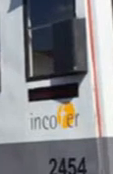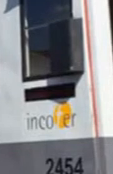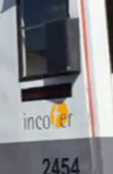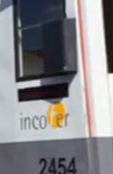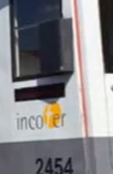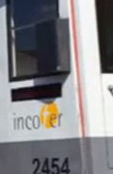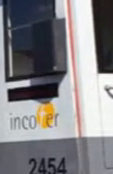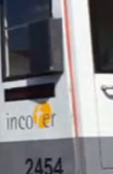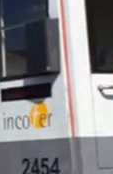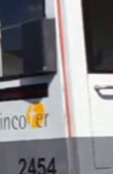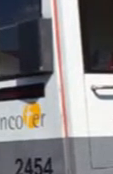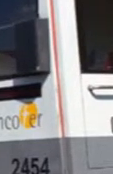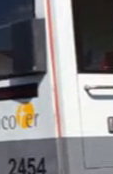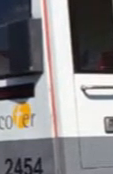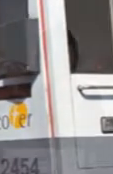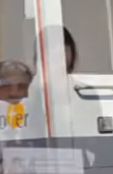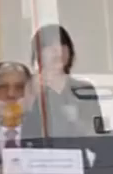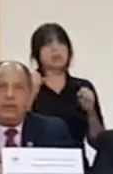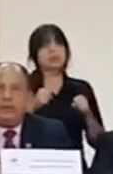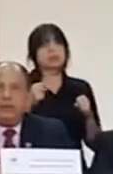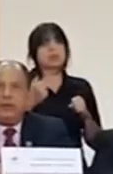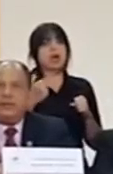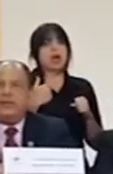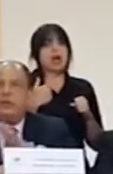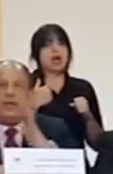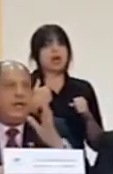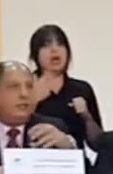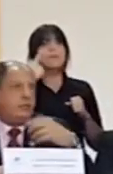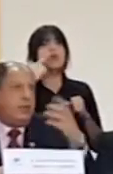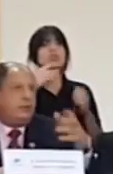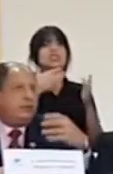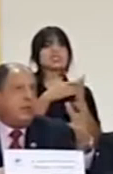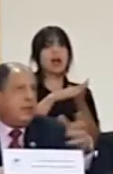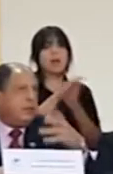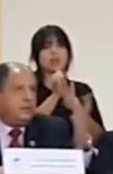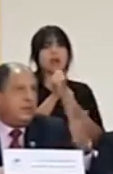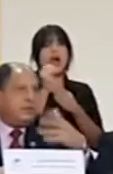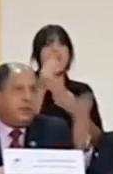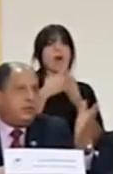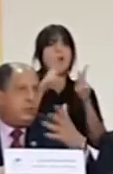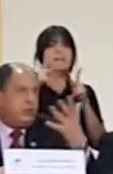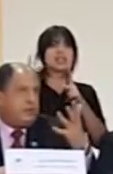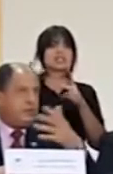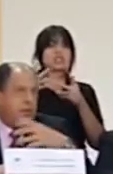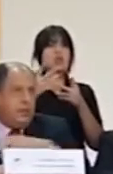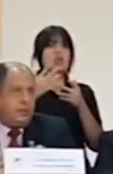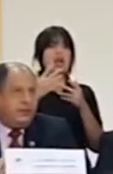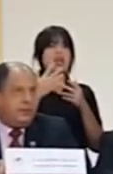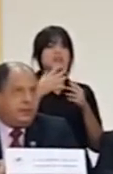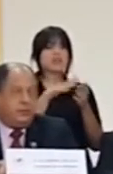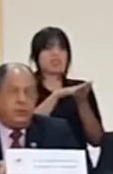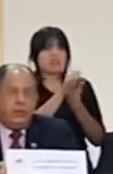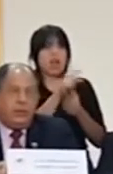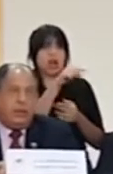para comentarle que los reiterados accidentes del tren podrían deberse a un sabotaje. Una persona se escrupulosa